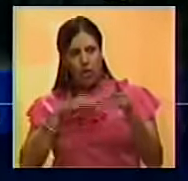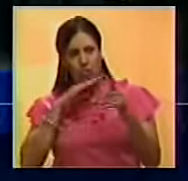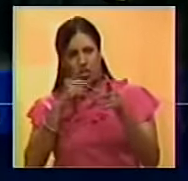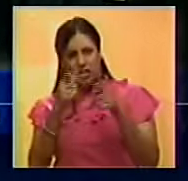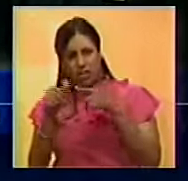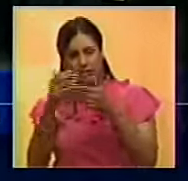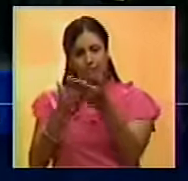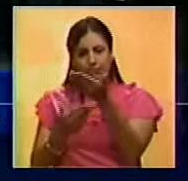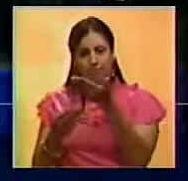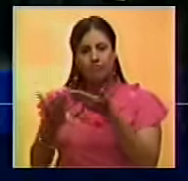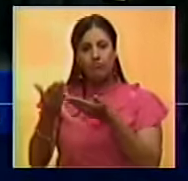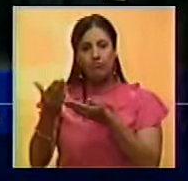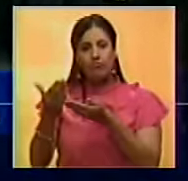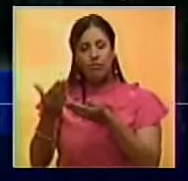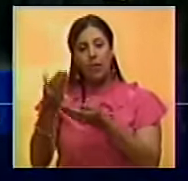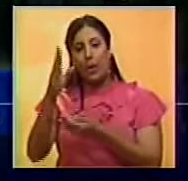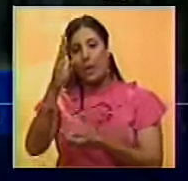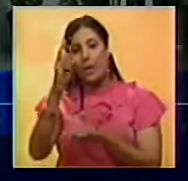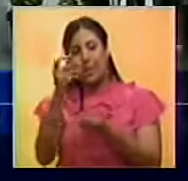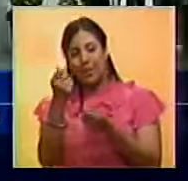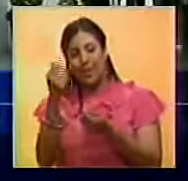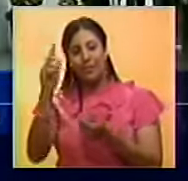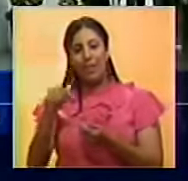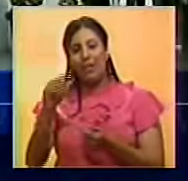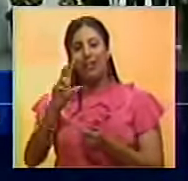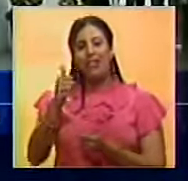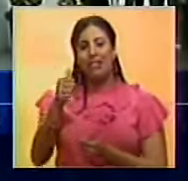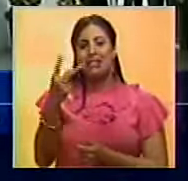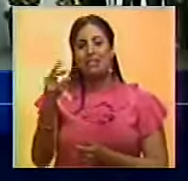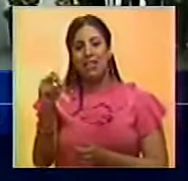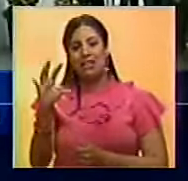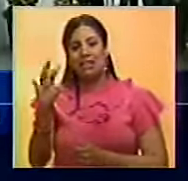disponibilidad de canje por billetes de baja denominación al pueblo de Venezuela.